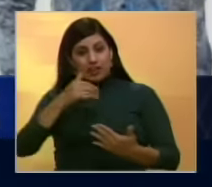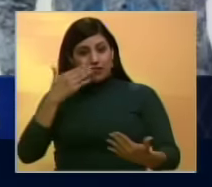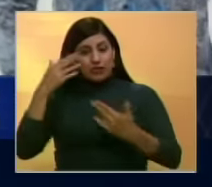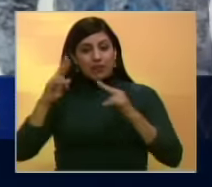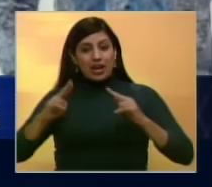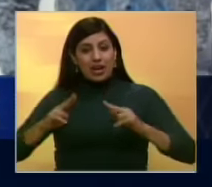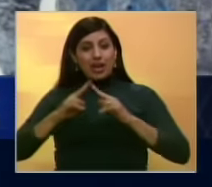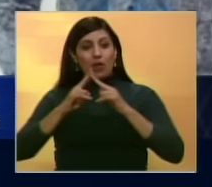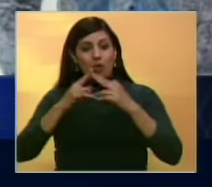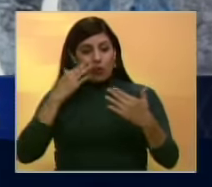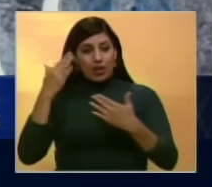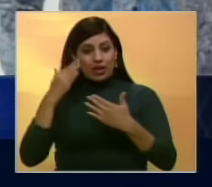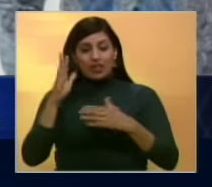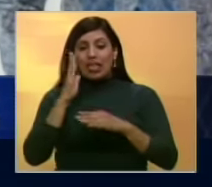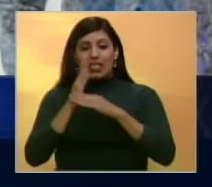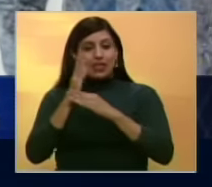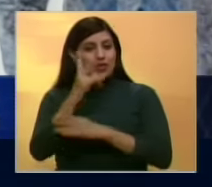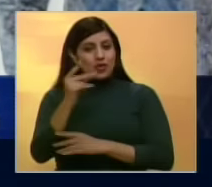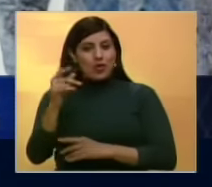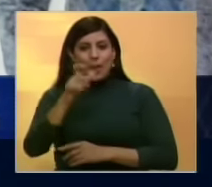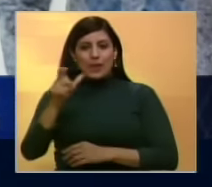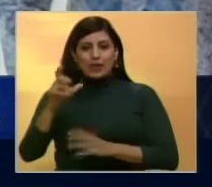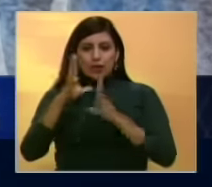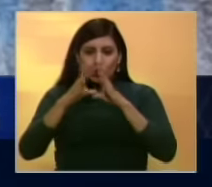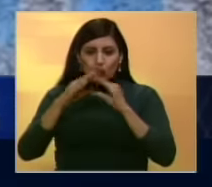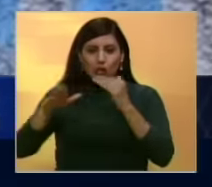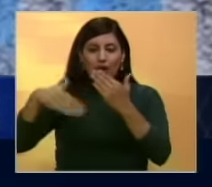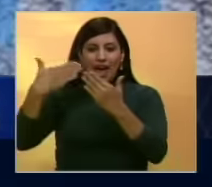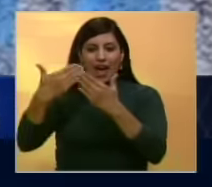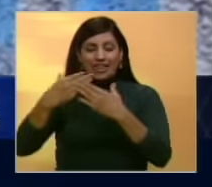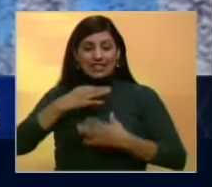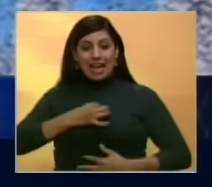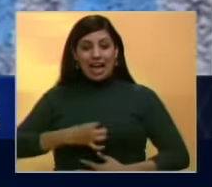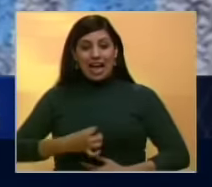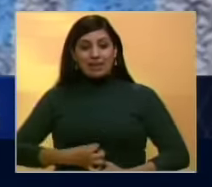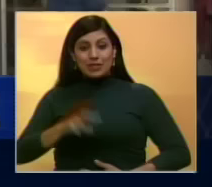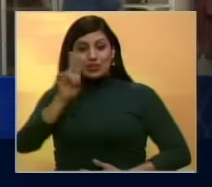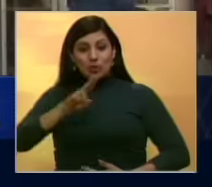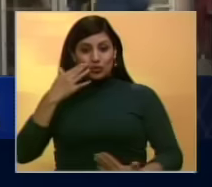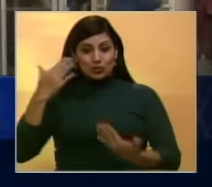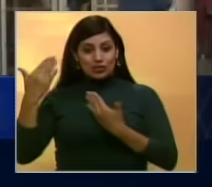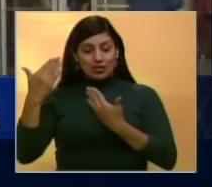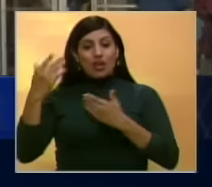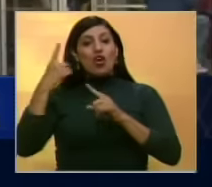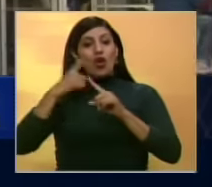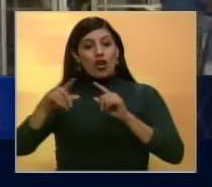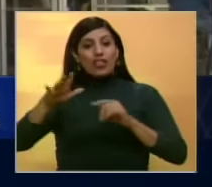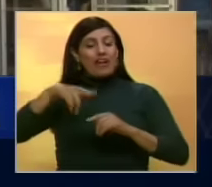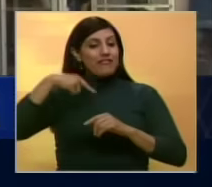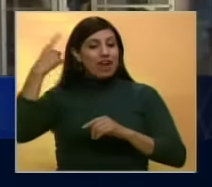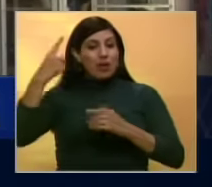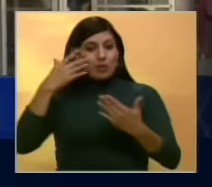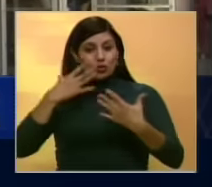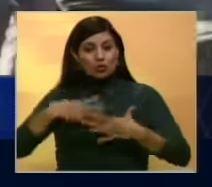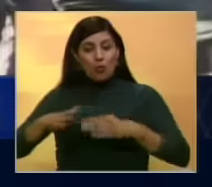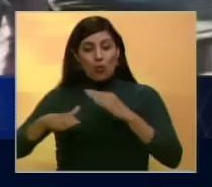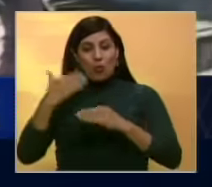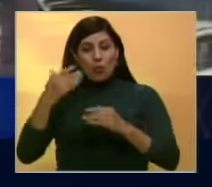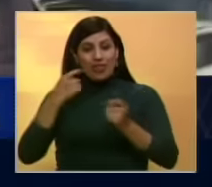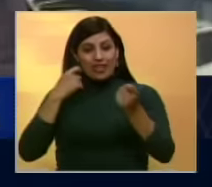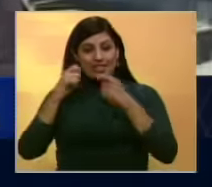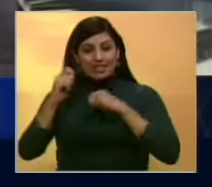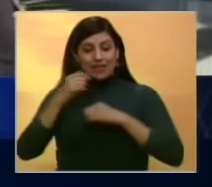encuentro con El capo no para y la atención de todos llega hasta la camisa que usaba él la tienda de moda masculina que comercializa la